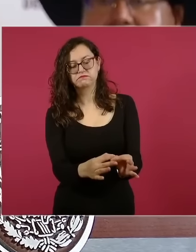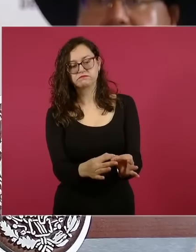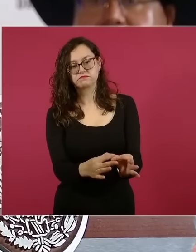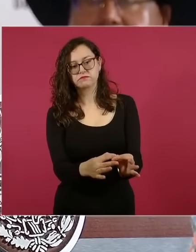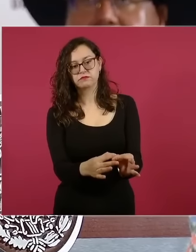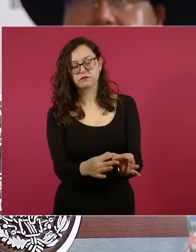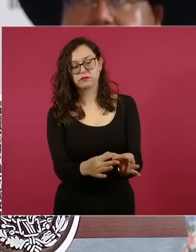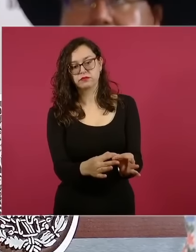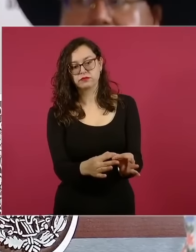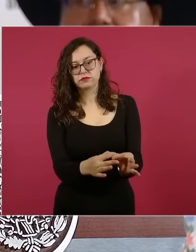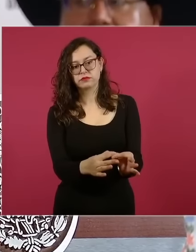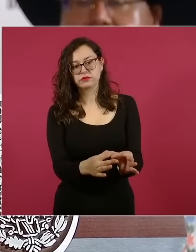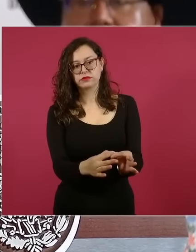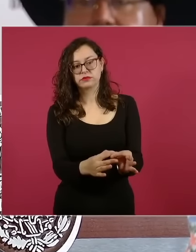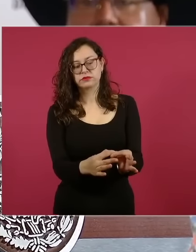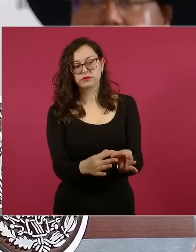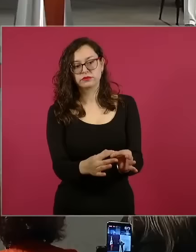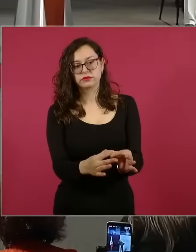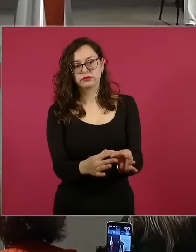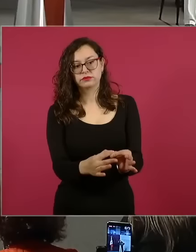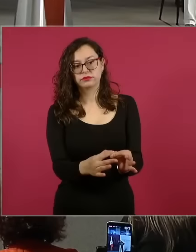y